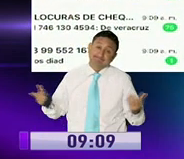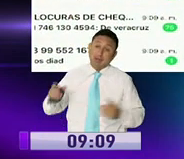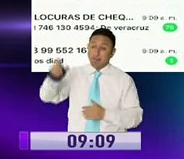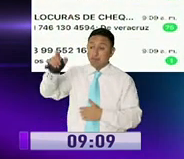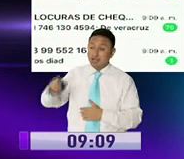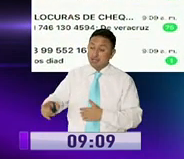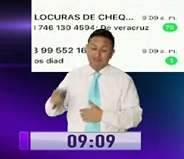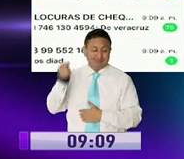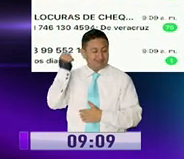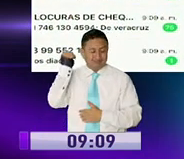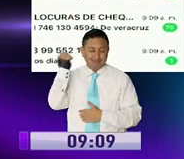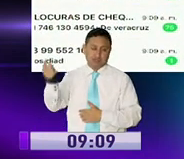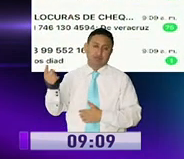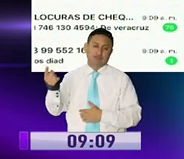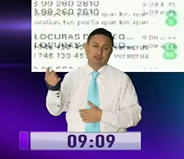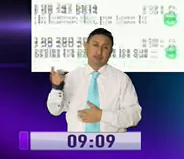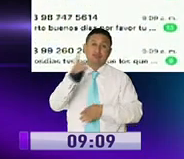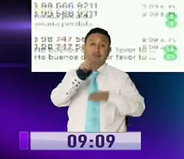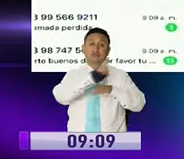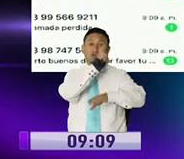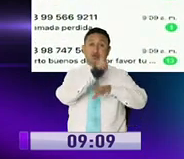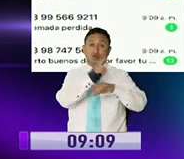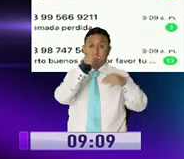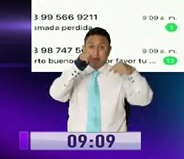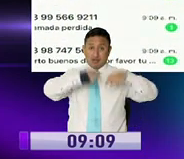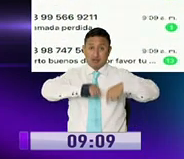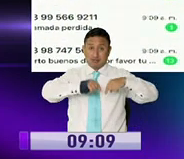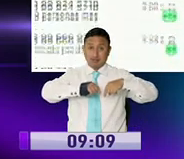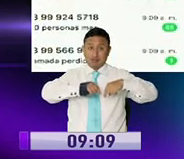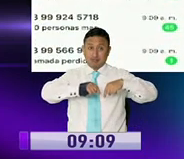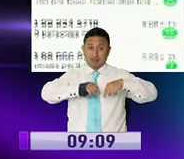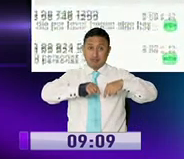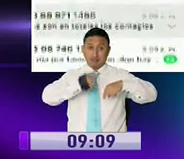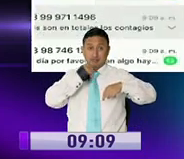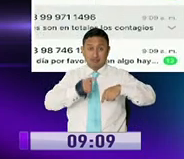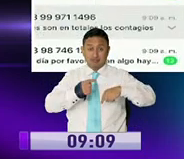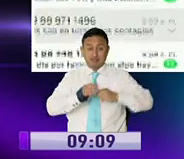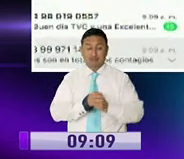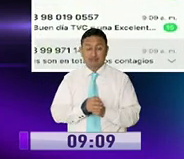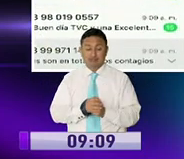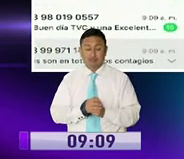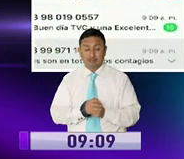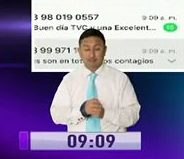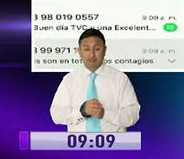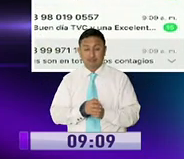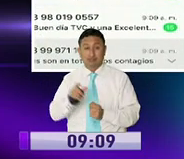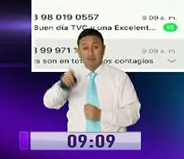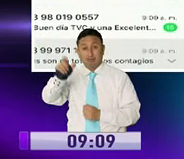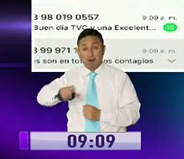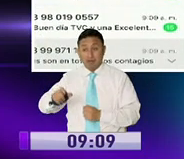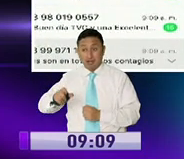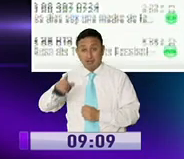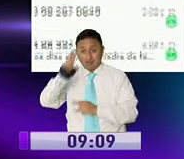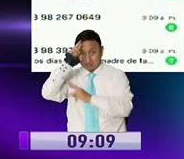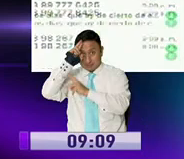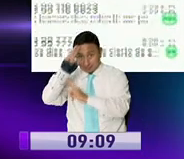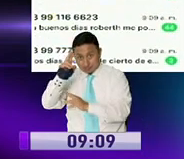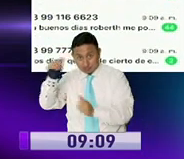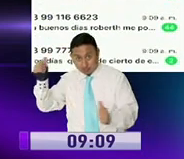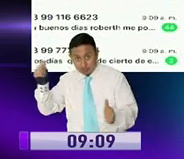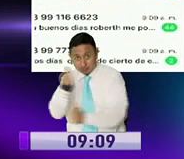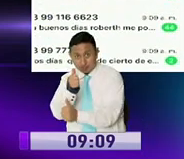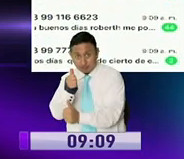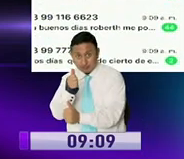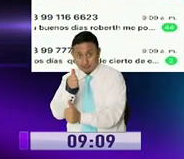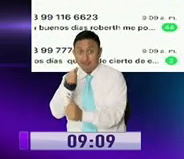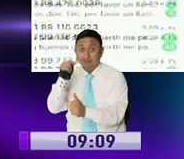es lo que dijo la directora, ¿no? La supervisora. Así es. ¿Qué dijo? Que si no se acatan las disposiciones, se van